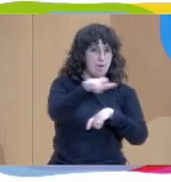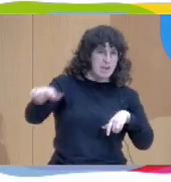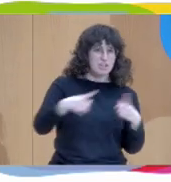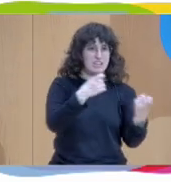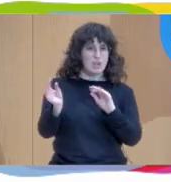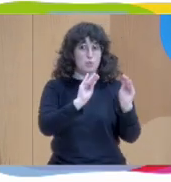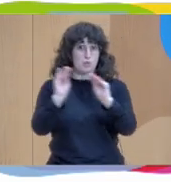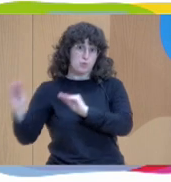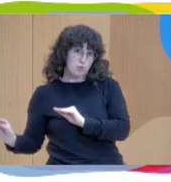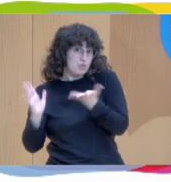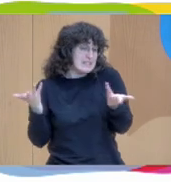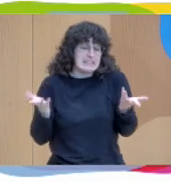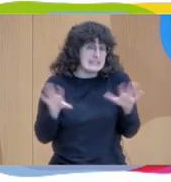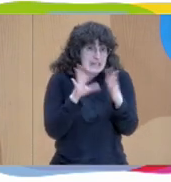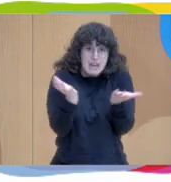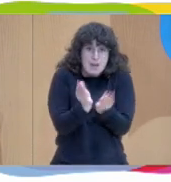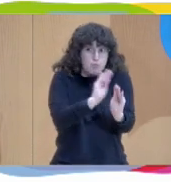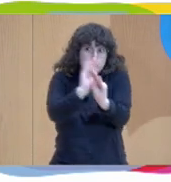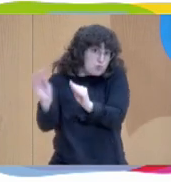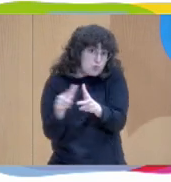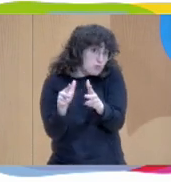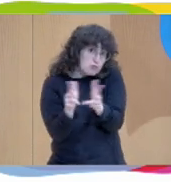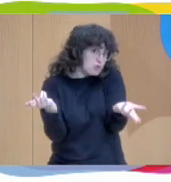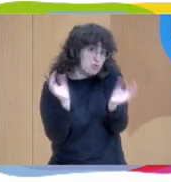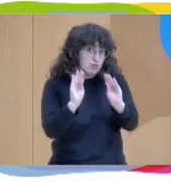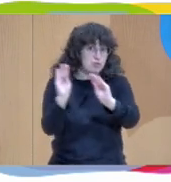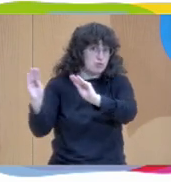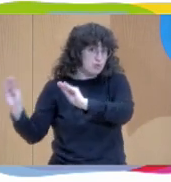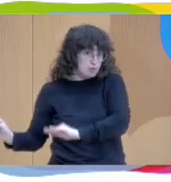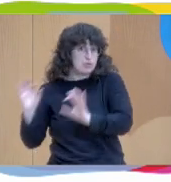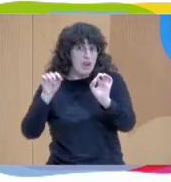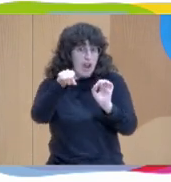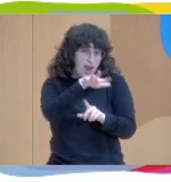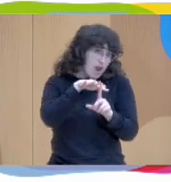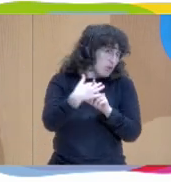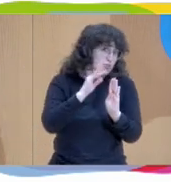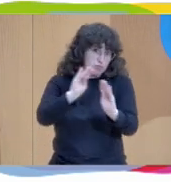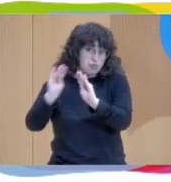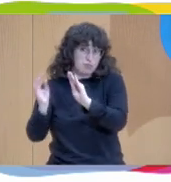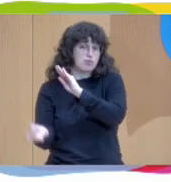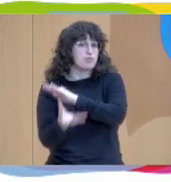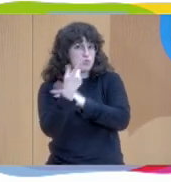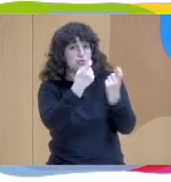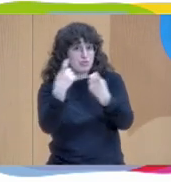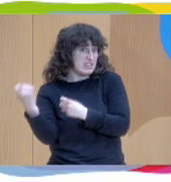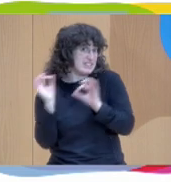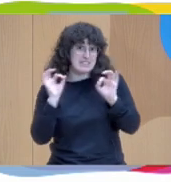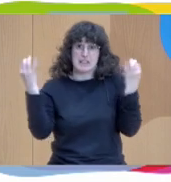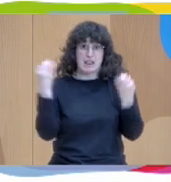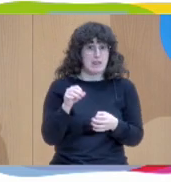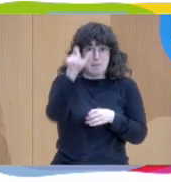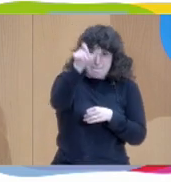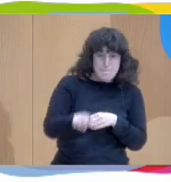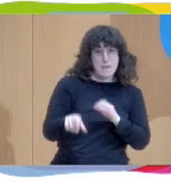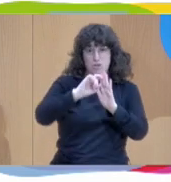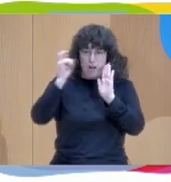el mundo de la vida se trata de sus vidas eh Como un todo además eh las personas eh cuentan con redes